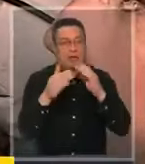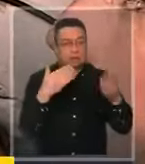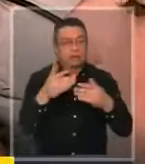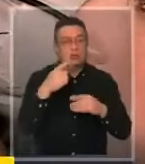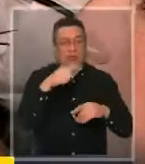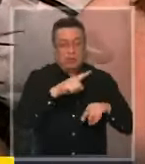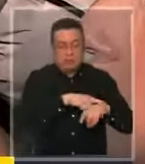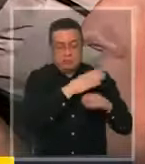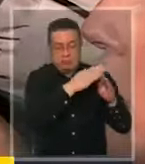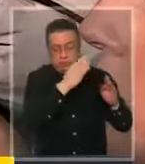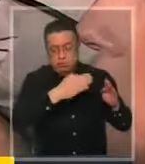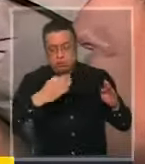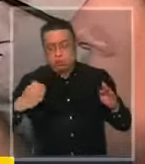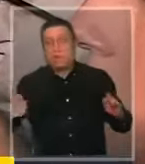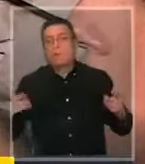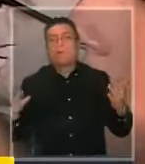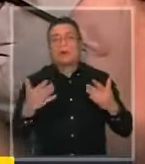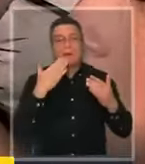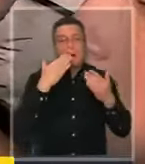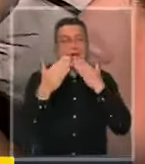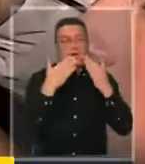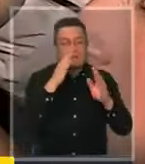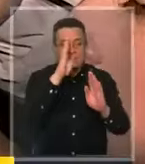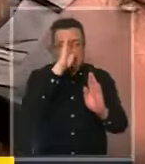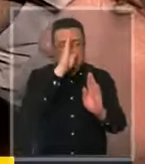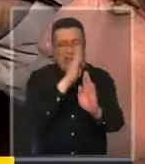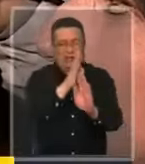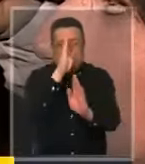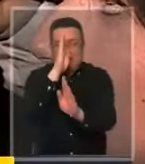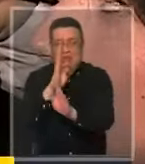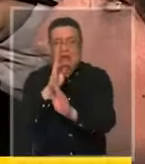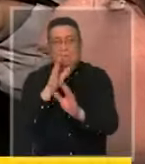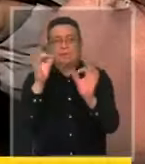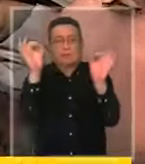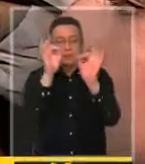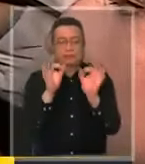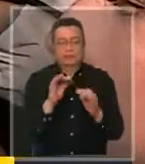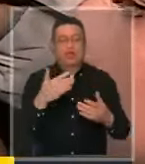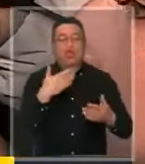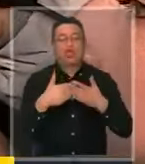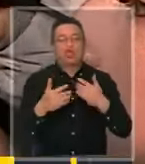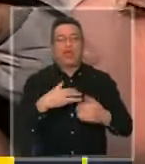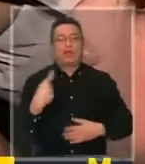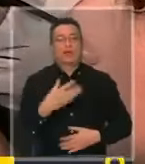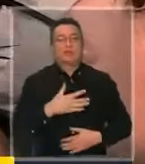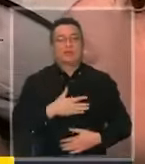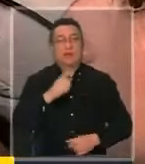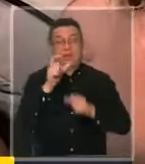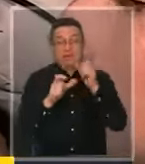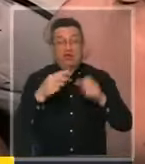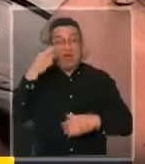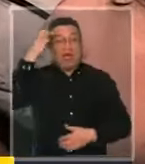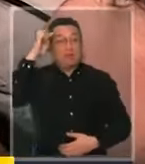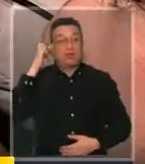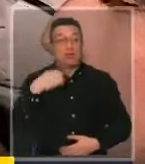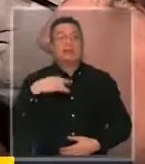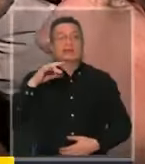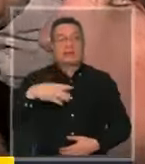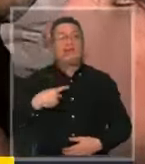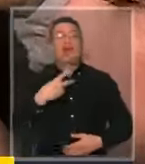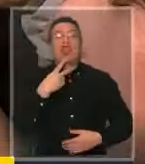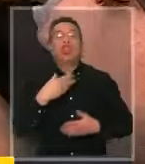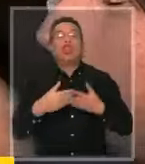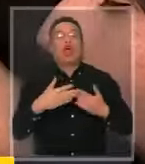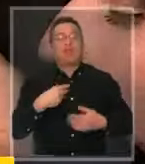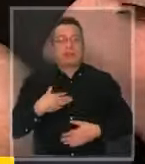durante este periodo fue hablando directamente, explicando de dónde veníamos. La gente acá en Peñarolén sabe a dónde pertenecemos, y como lo